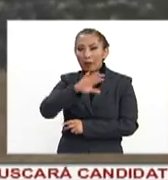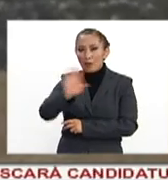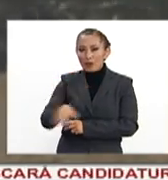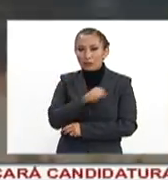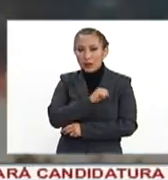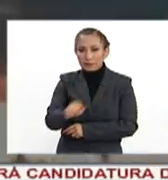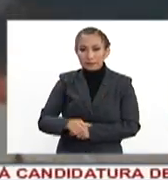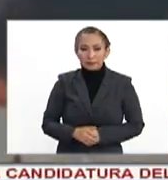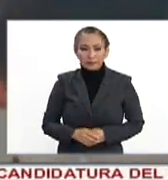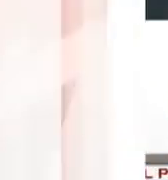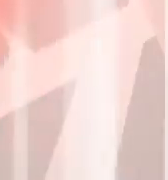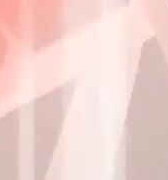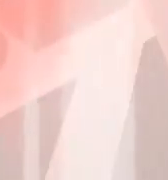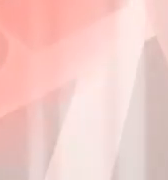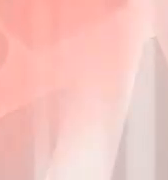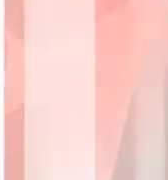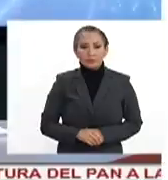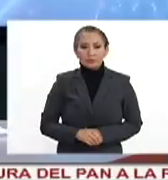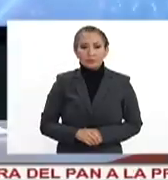muerto.